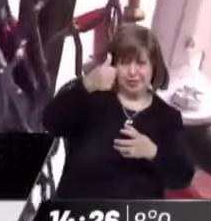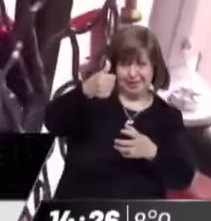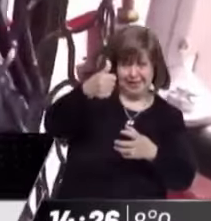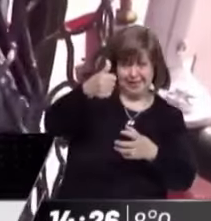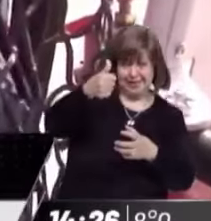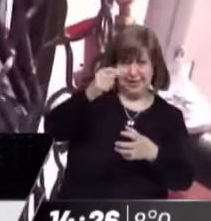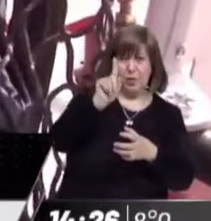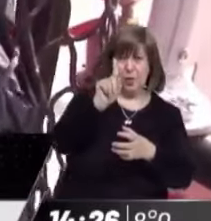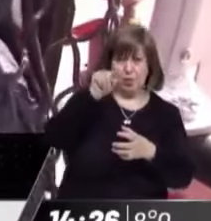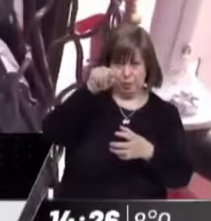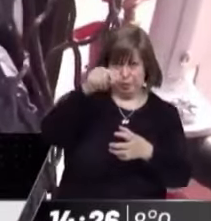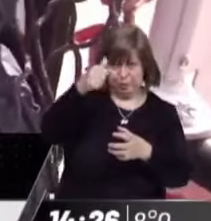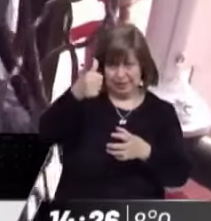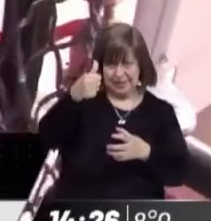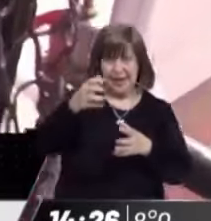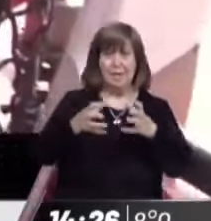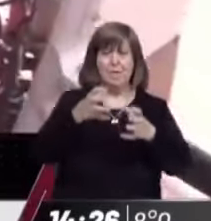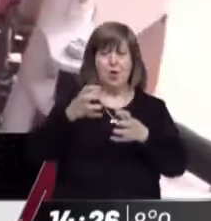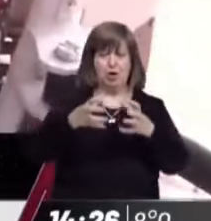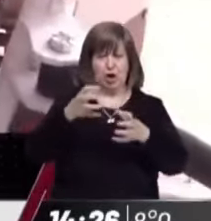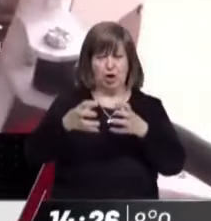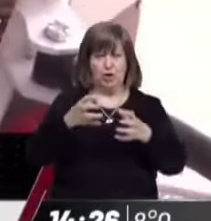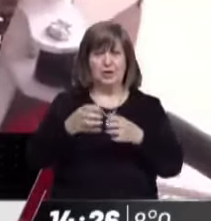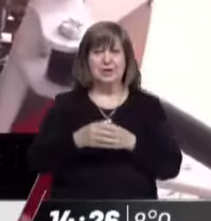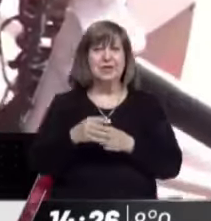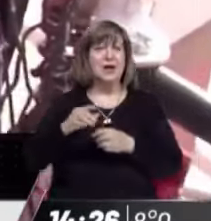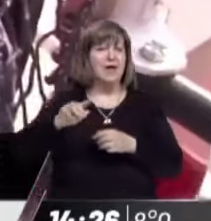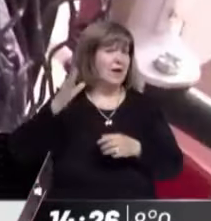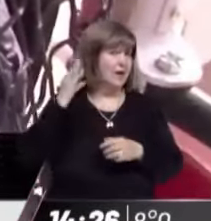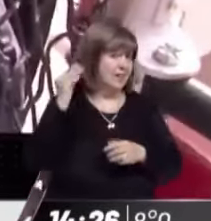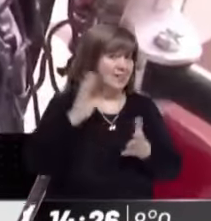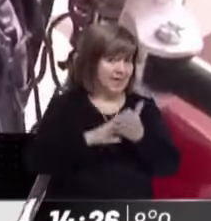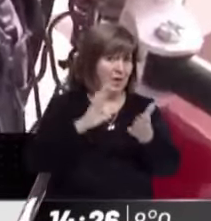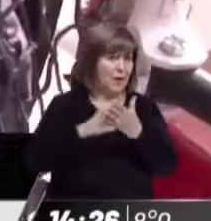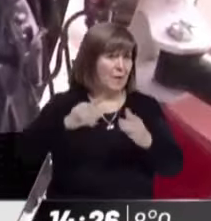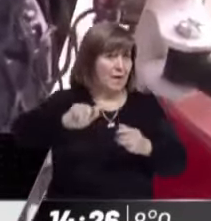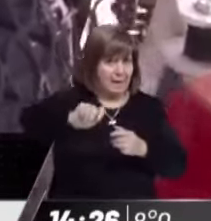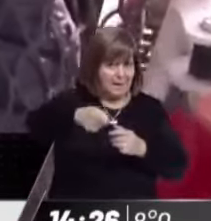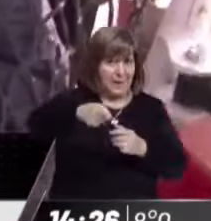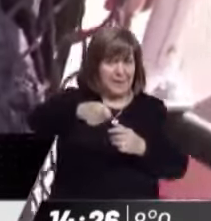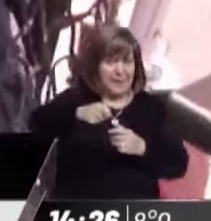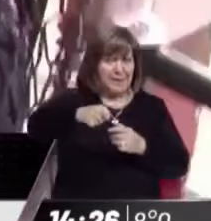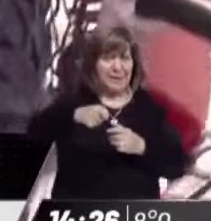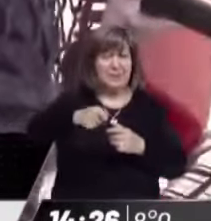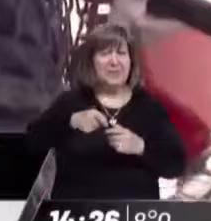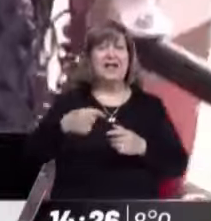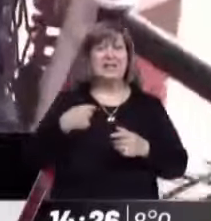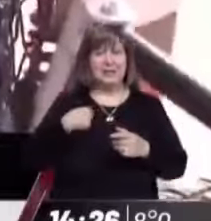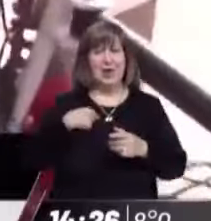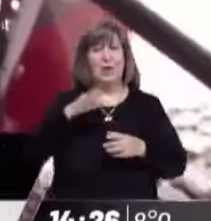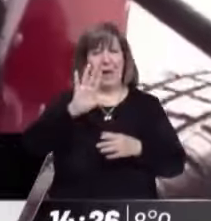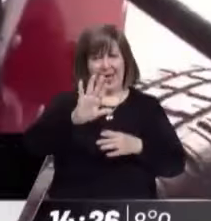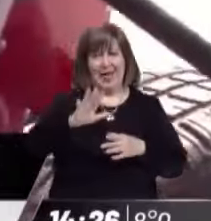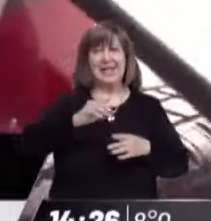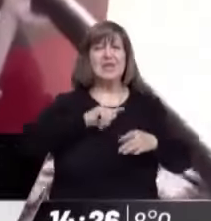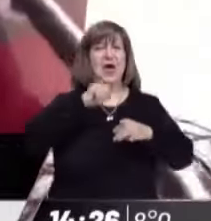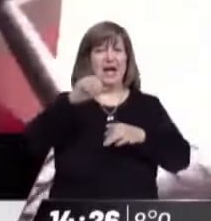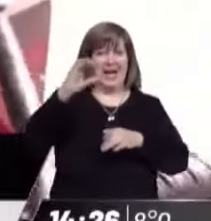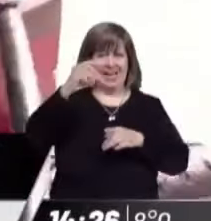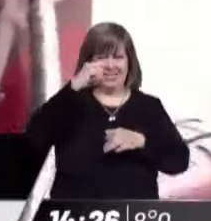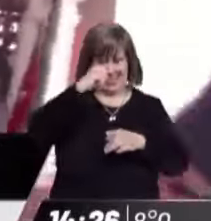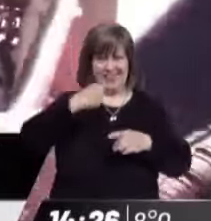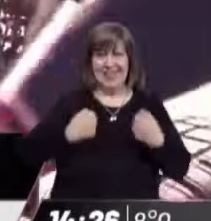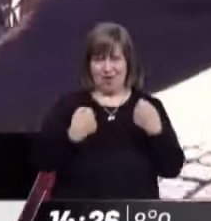1.6. Sí, anda. Ahora quiero que lo prendas de nuevo y me despido así. Ah, los fierreros. Chicos, voy a ir de acá al canal en 10 segundos y medio.